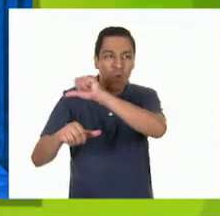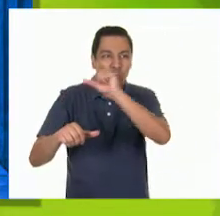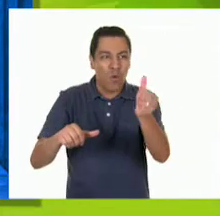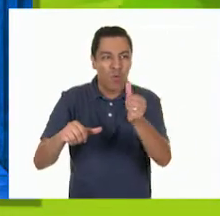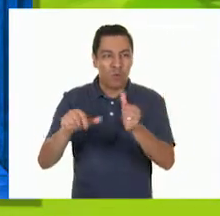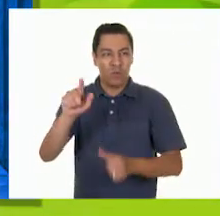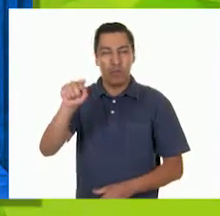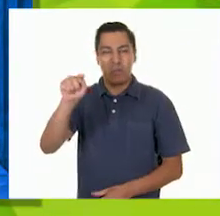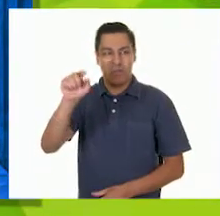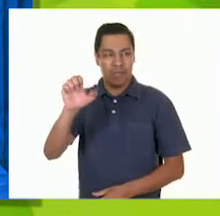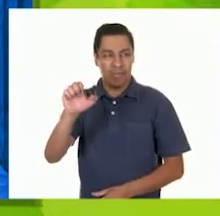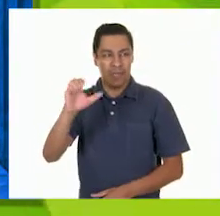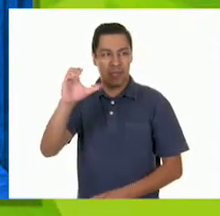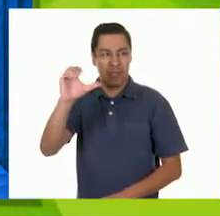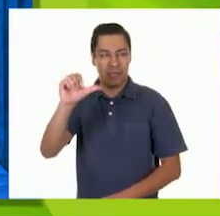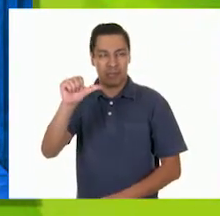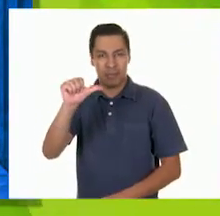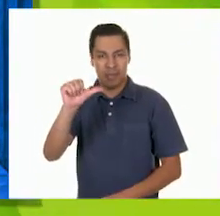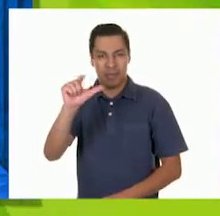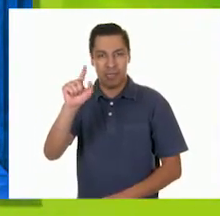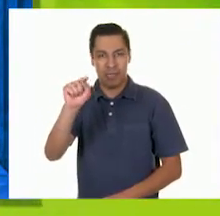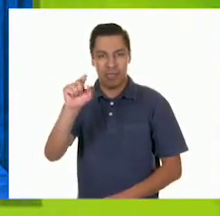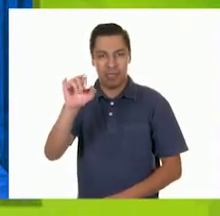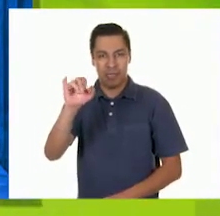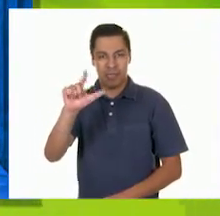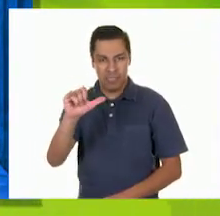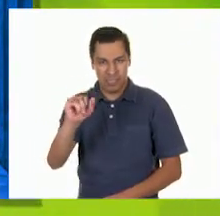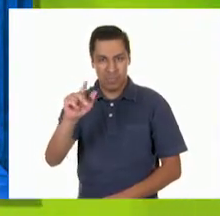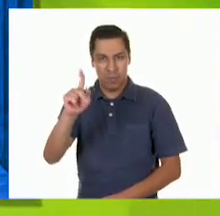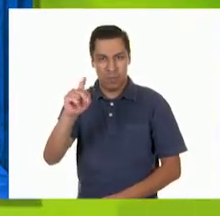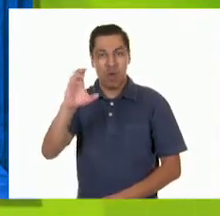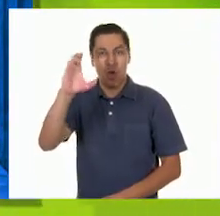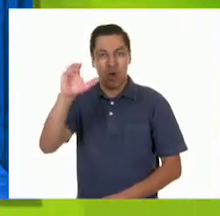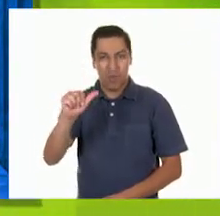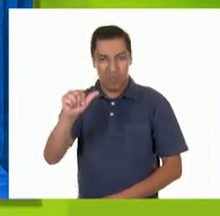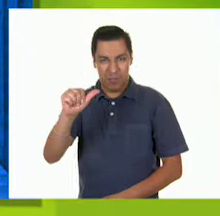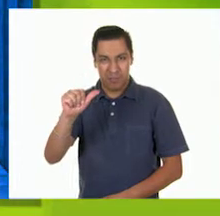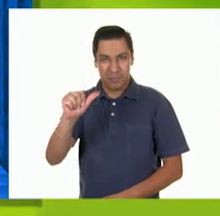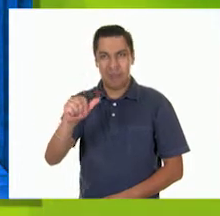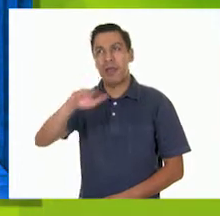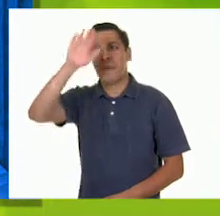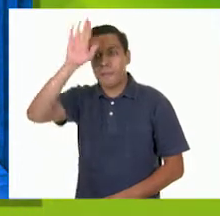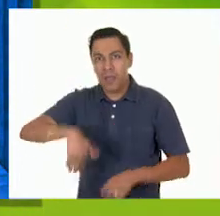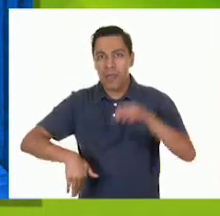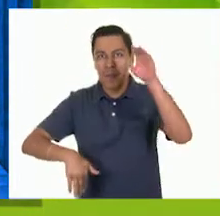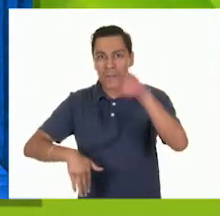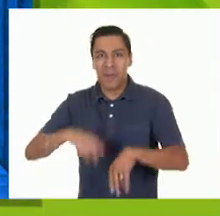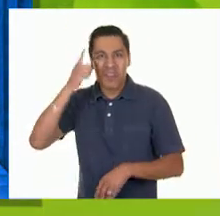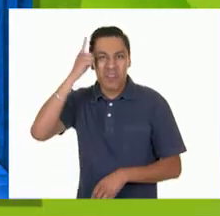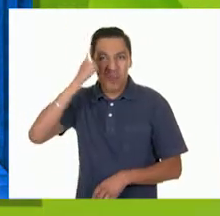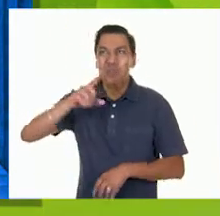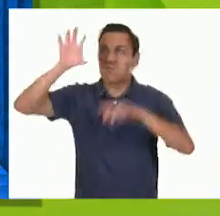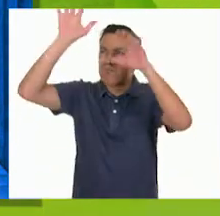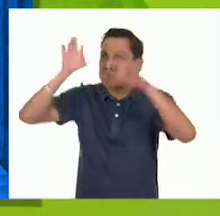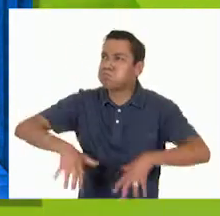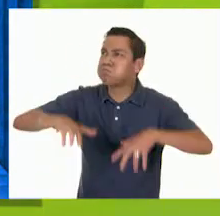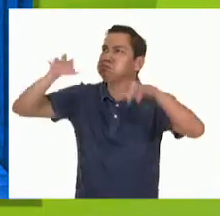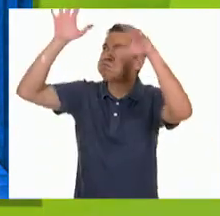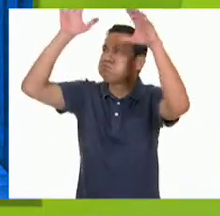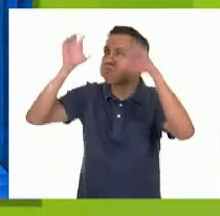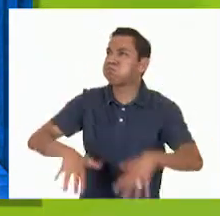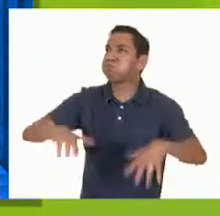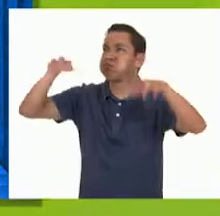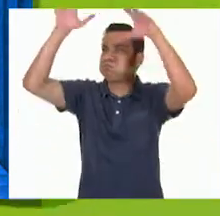y tezcatlipoca trajo a tlaloc con los fuertes caudales de lluvia y aún